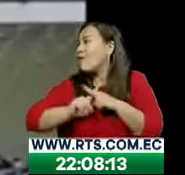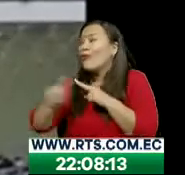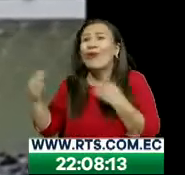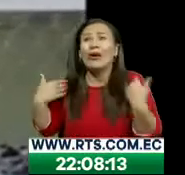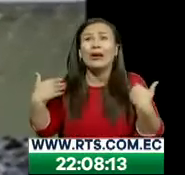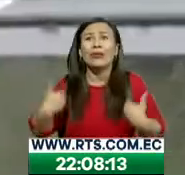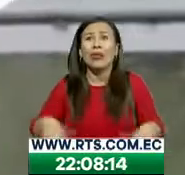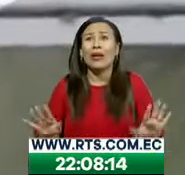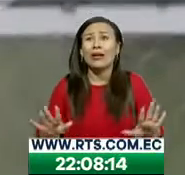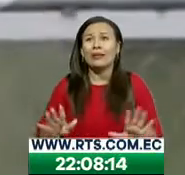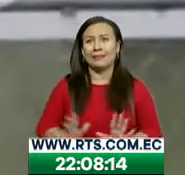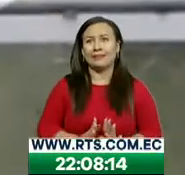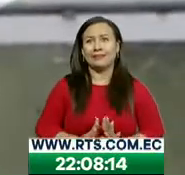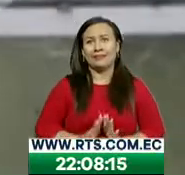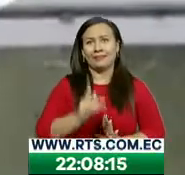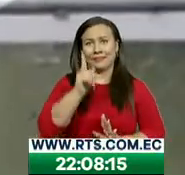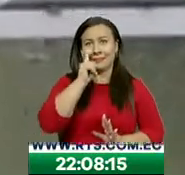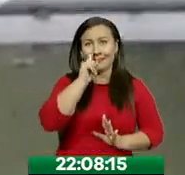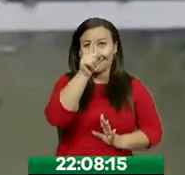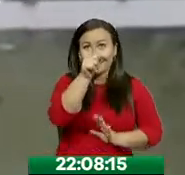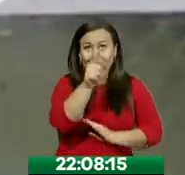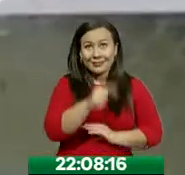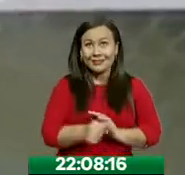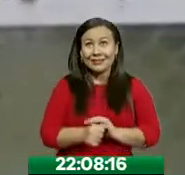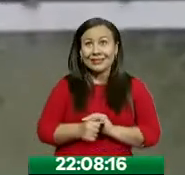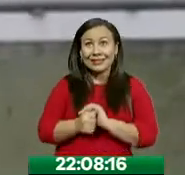de las autoridades.